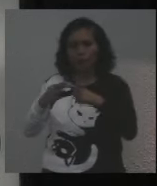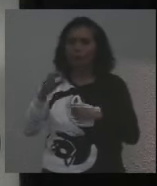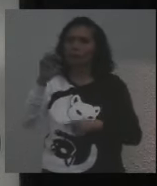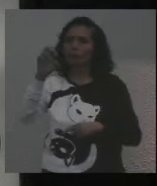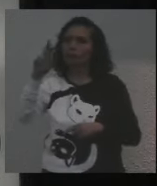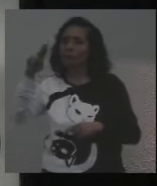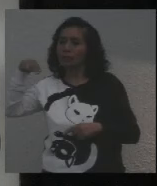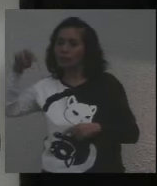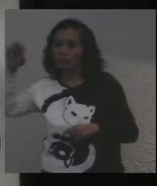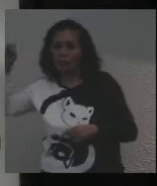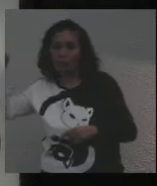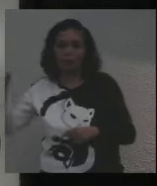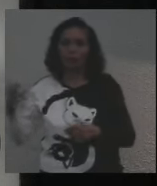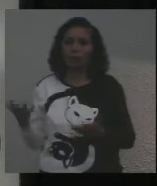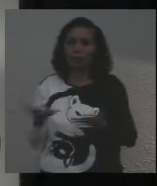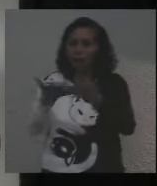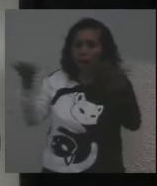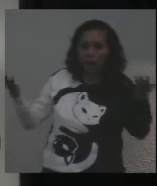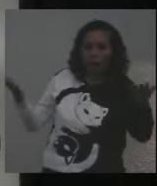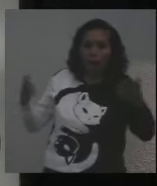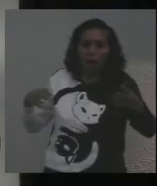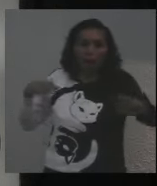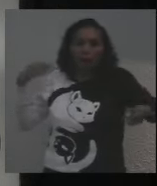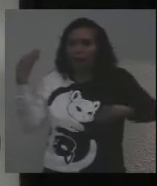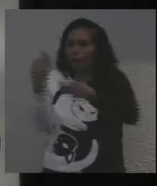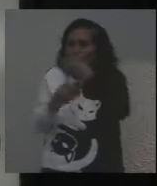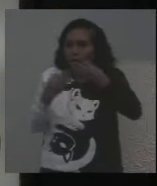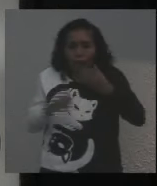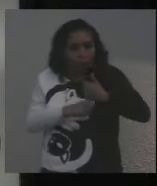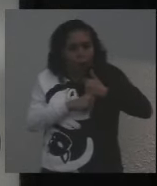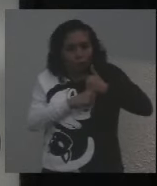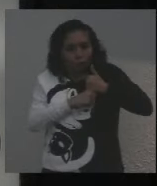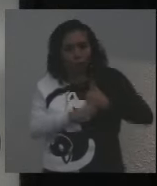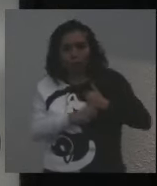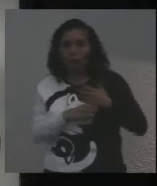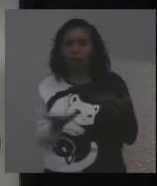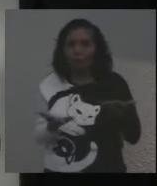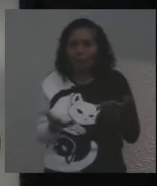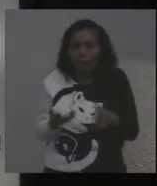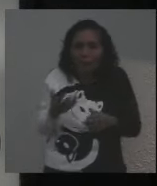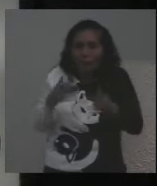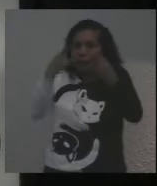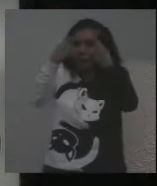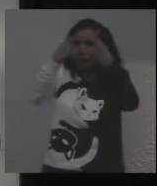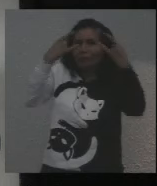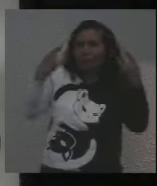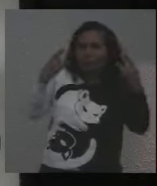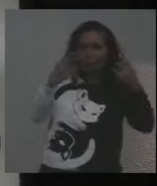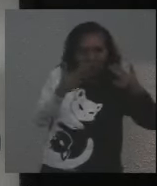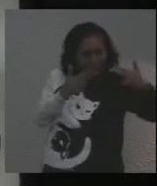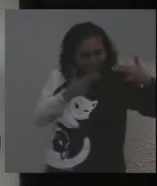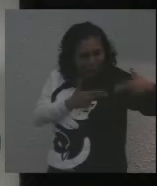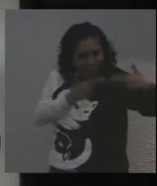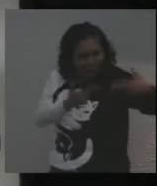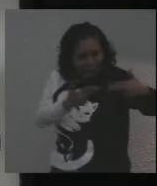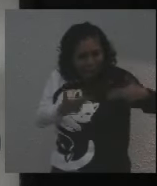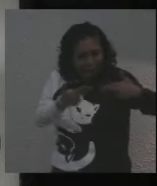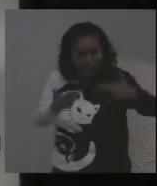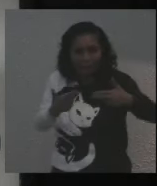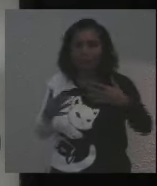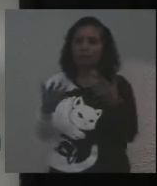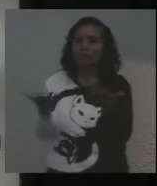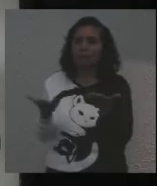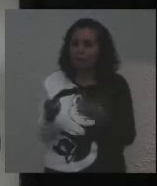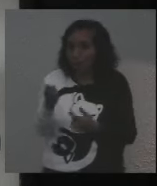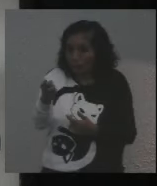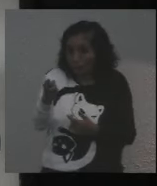las fuerzas federales que sería imposible hablar de la historia de Quintana ro y de este legado de esta promulgación